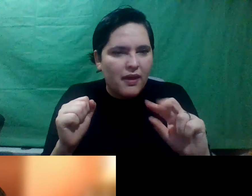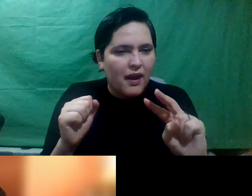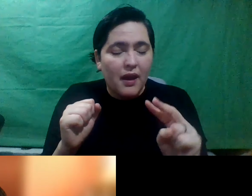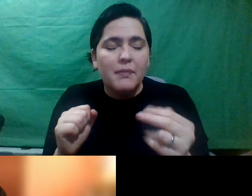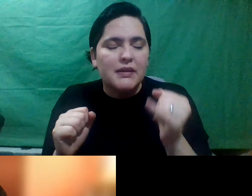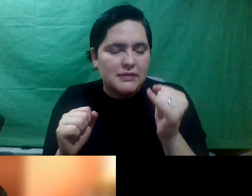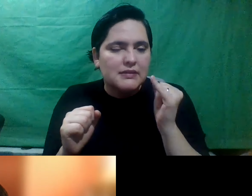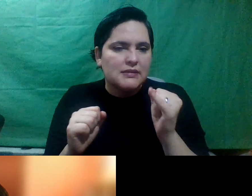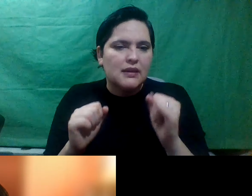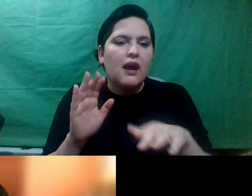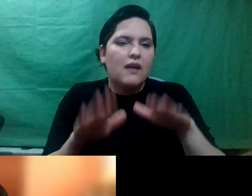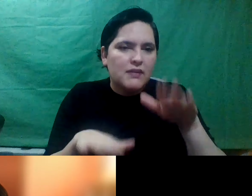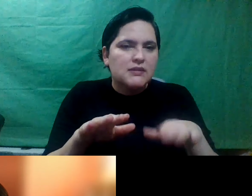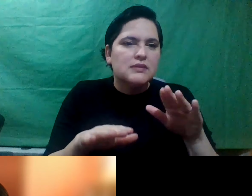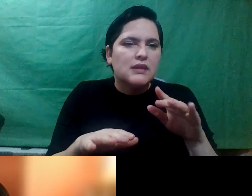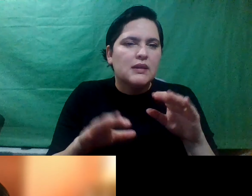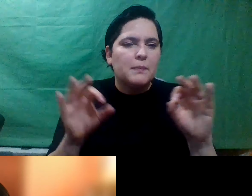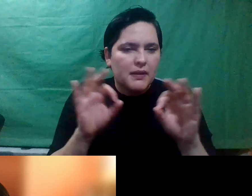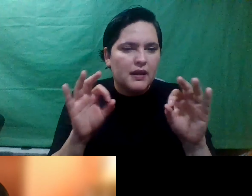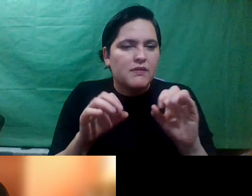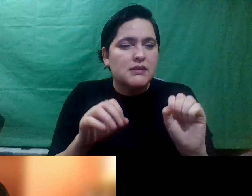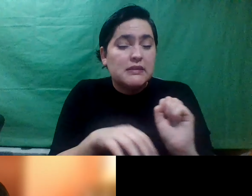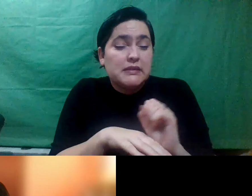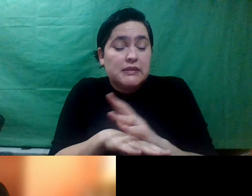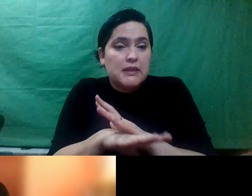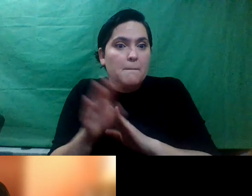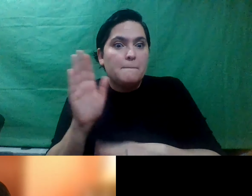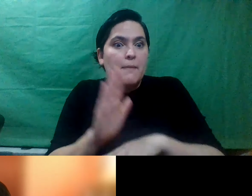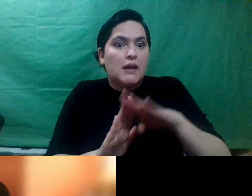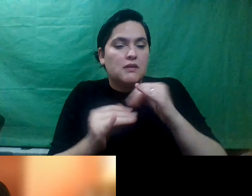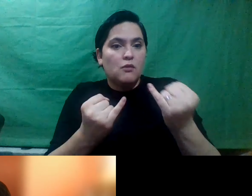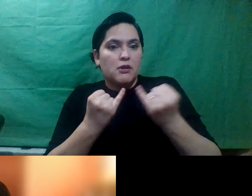hay ciertas mediciones estadísticas que apuntan a que el